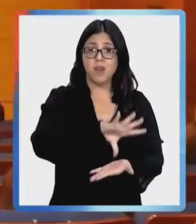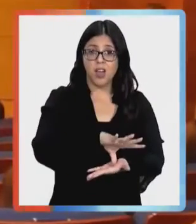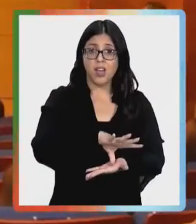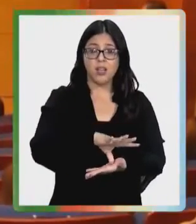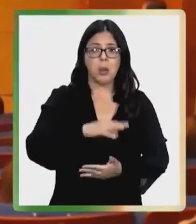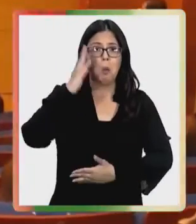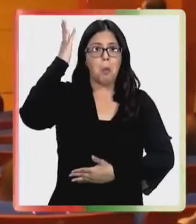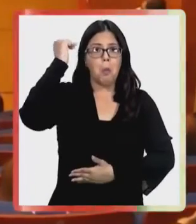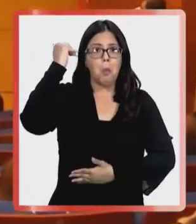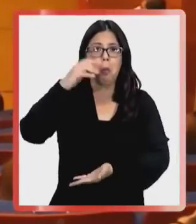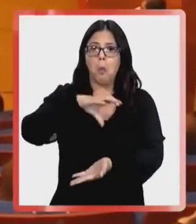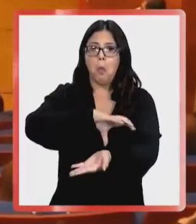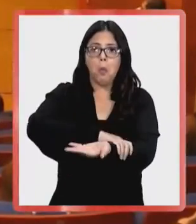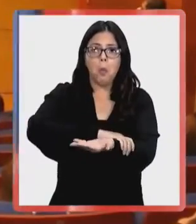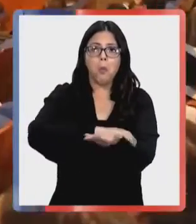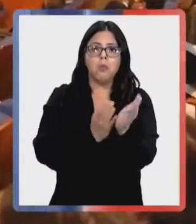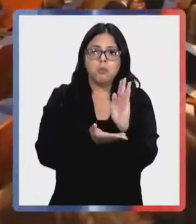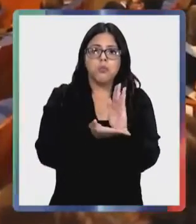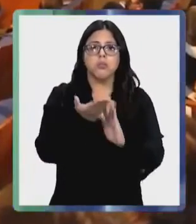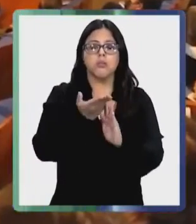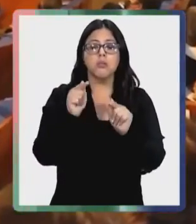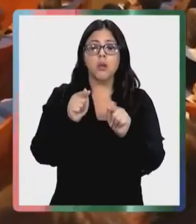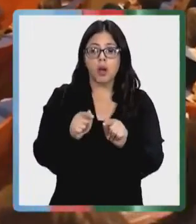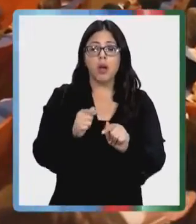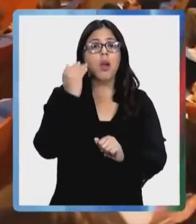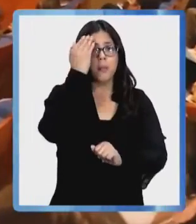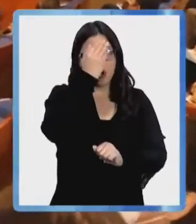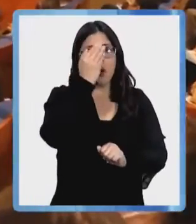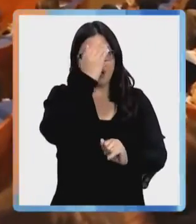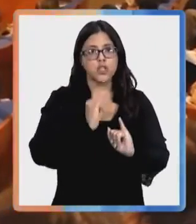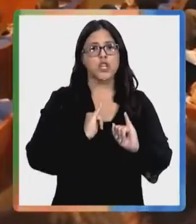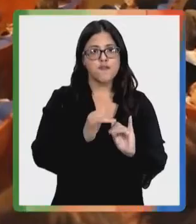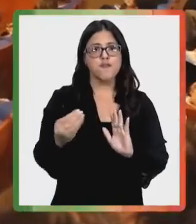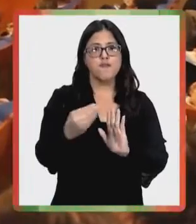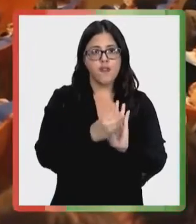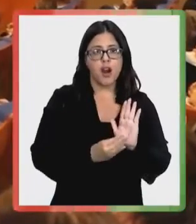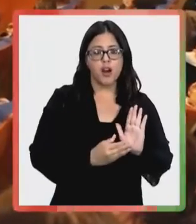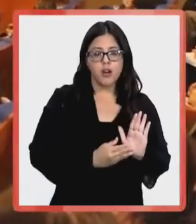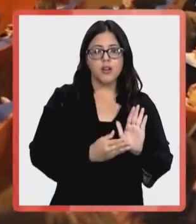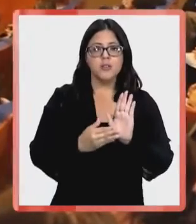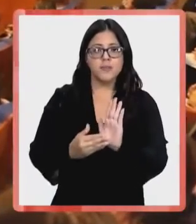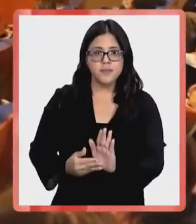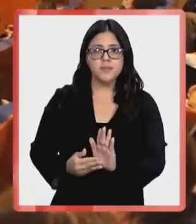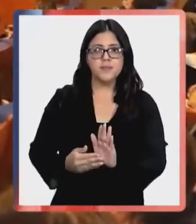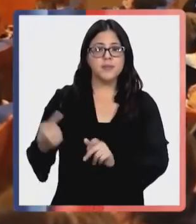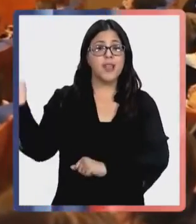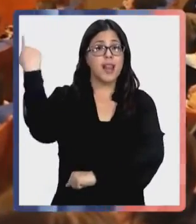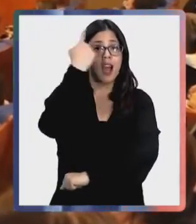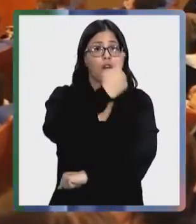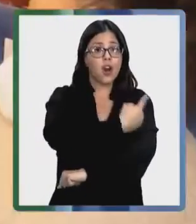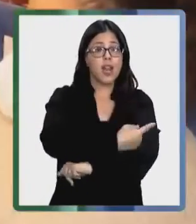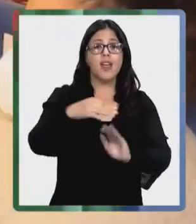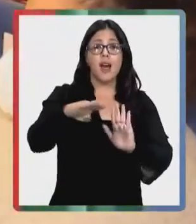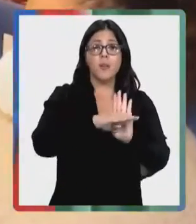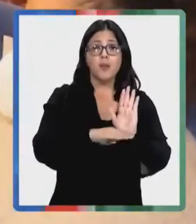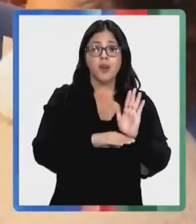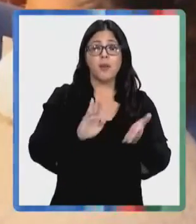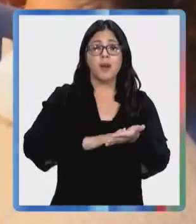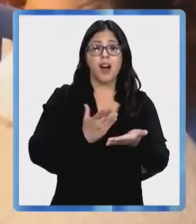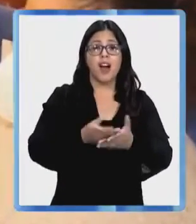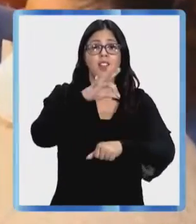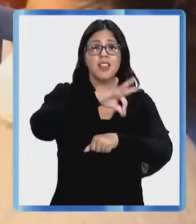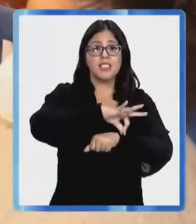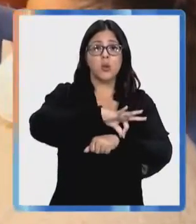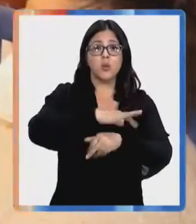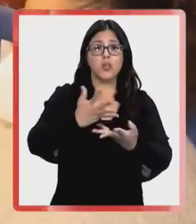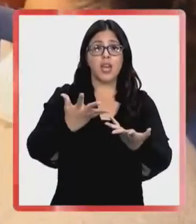nivel nacional no sabe que es hipertenso. Datos que preocupan y que fueron dados a conocer durante la jornada Programa